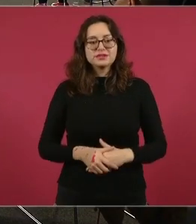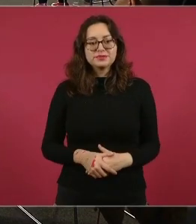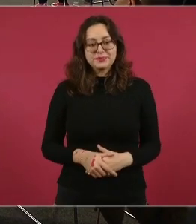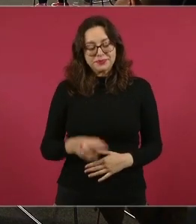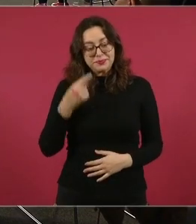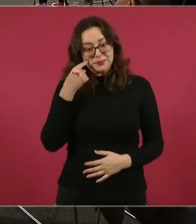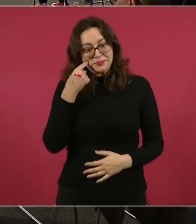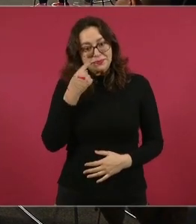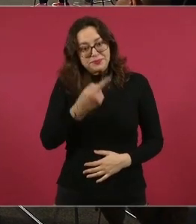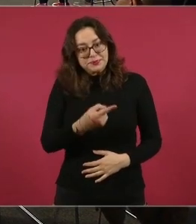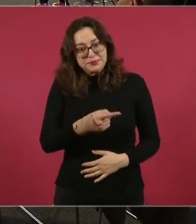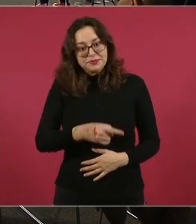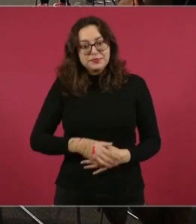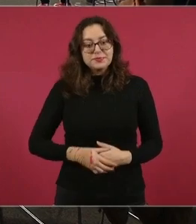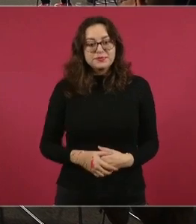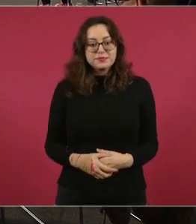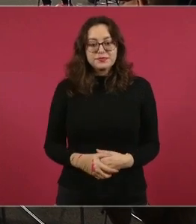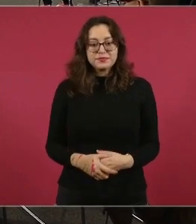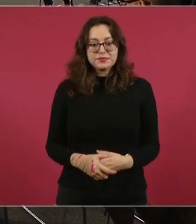Miren,